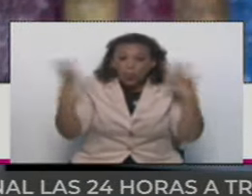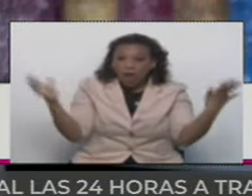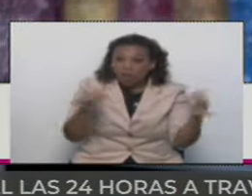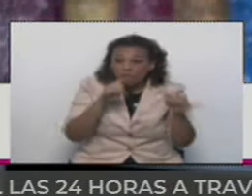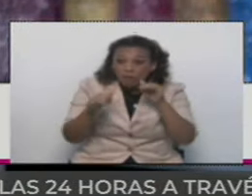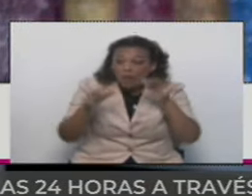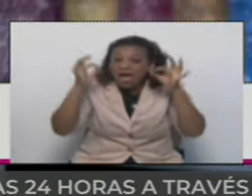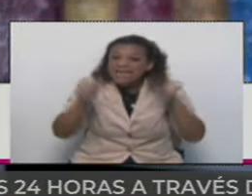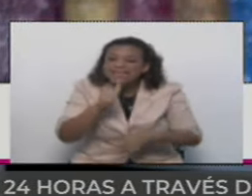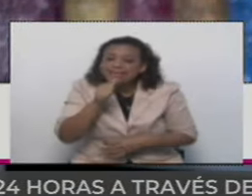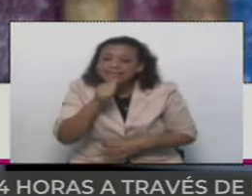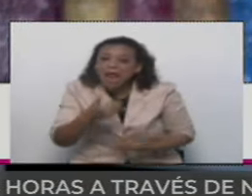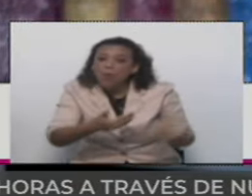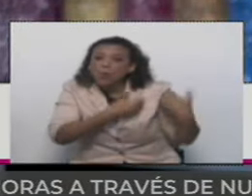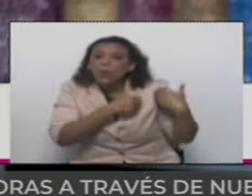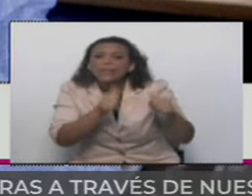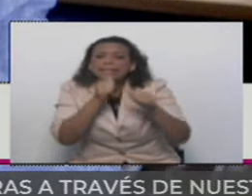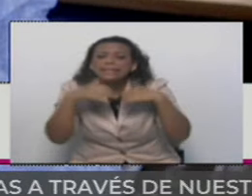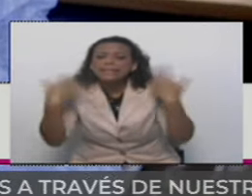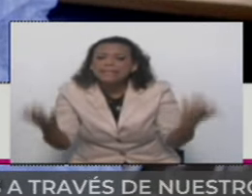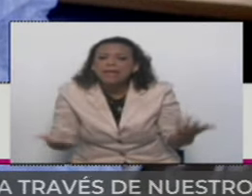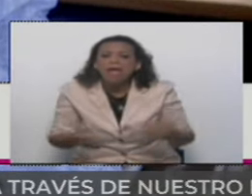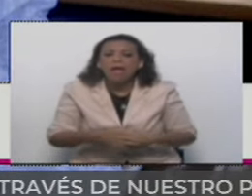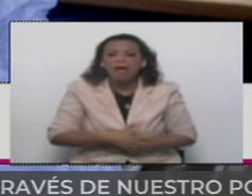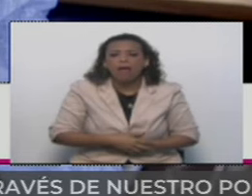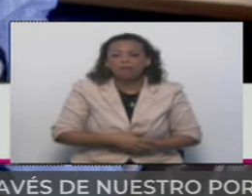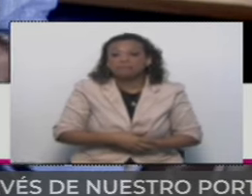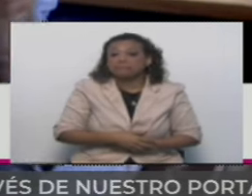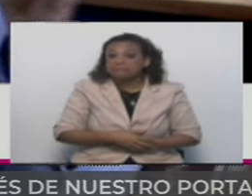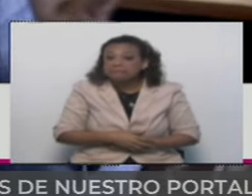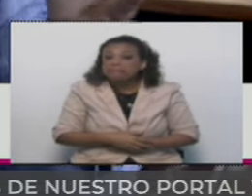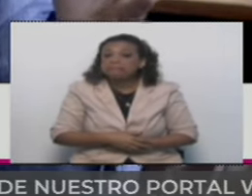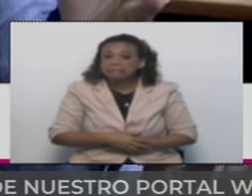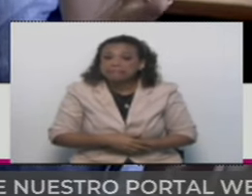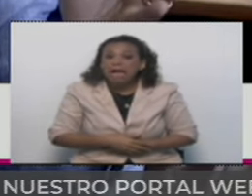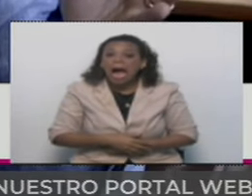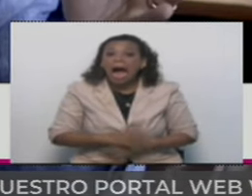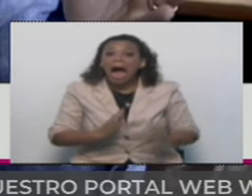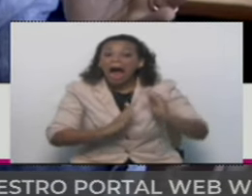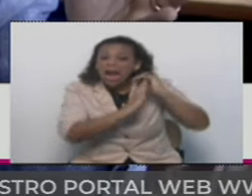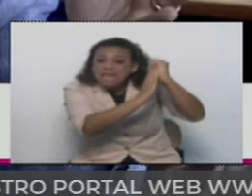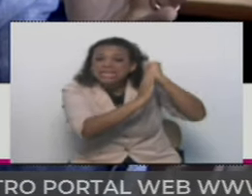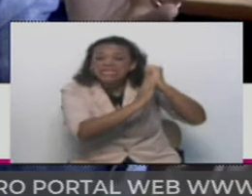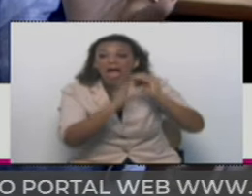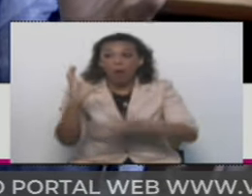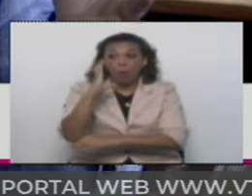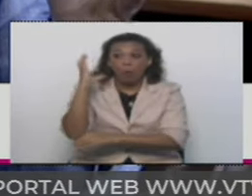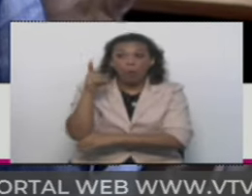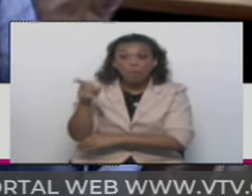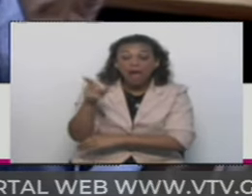manos ahora. Esos son los datos que han surgido públicamente en Colombia.